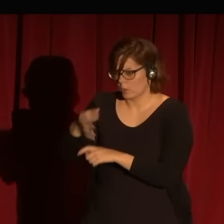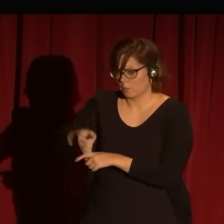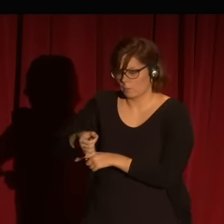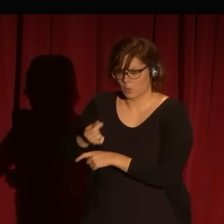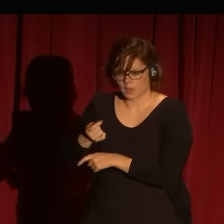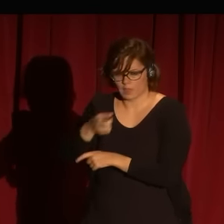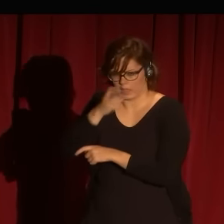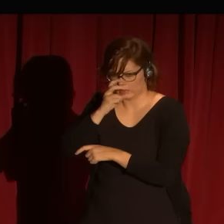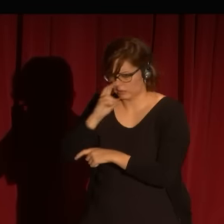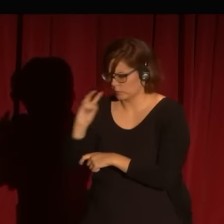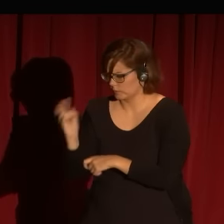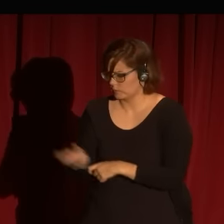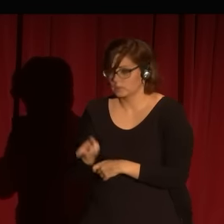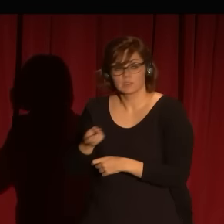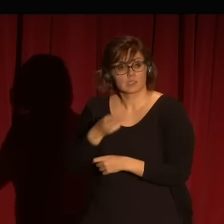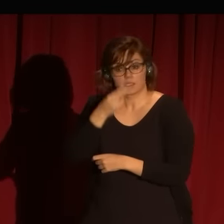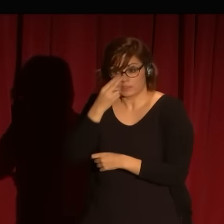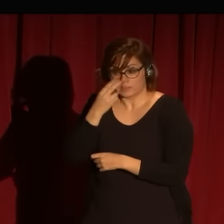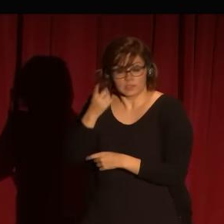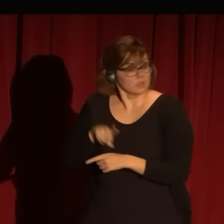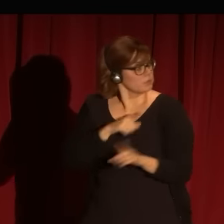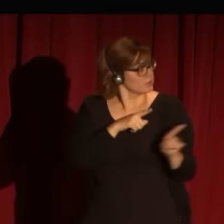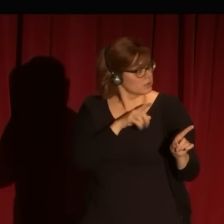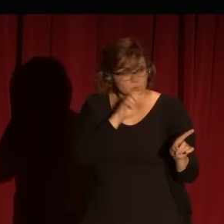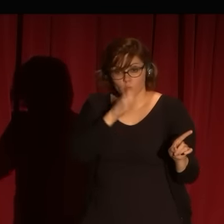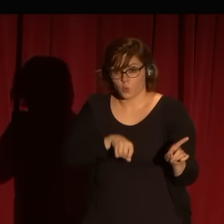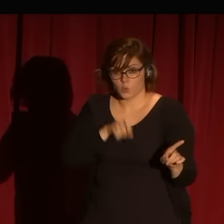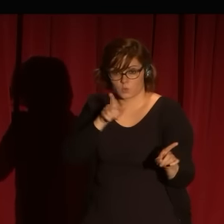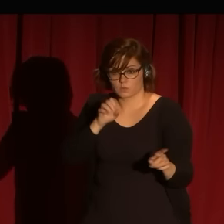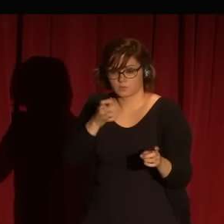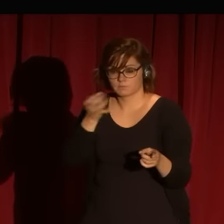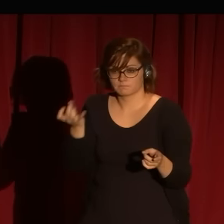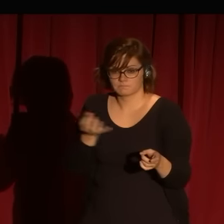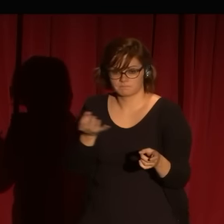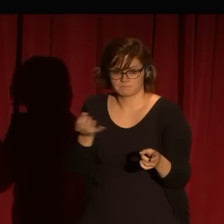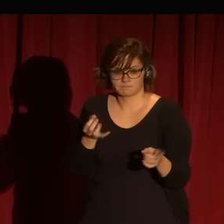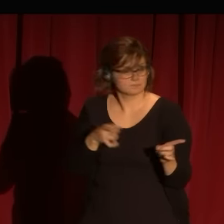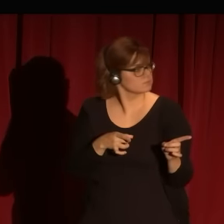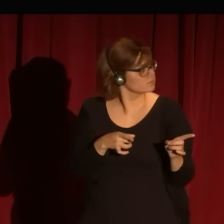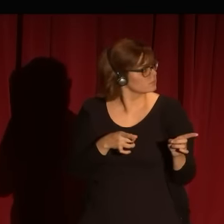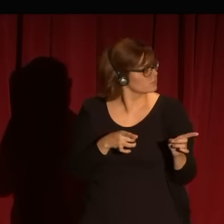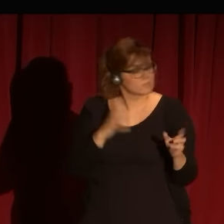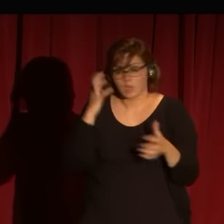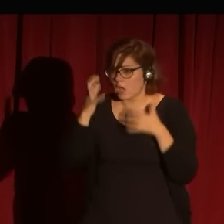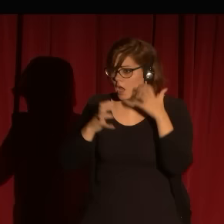interesante que uno de los cuadros que estos Amantes del arte están mirando es un cuadro en el que vemos a un grupo de animales vestidos de personas que están